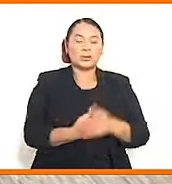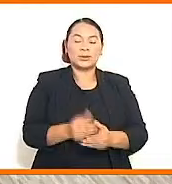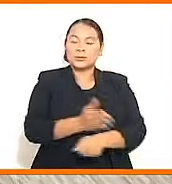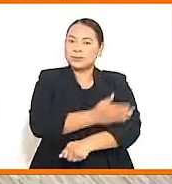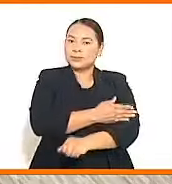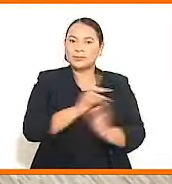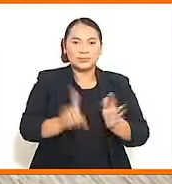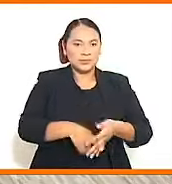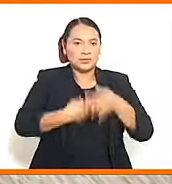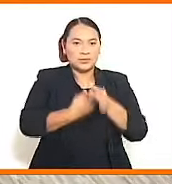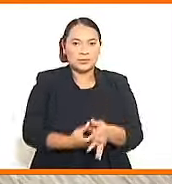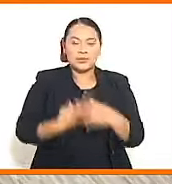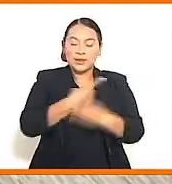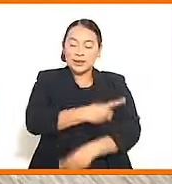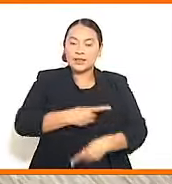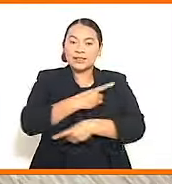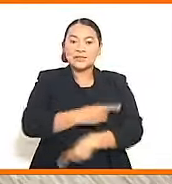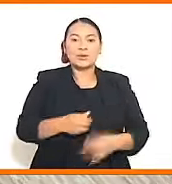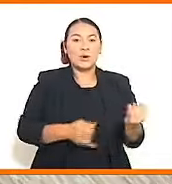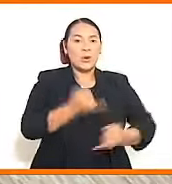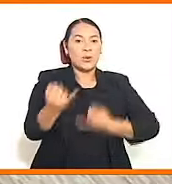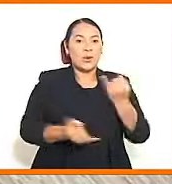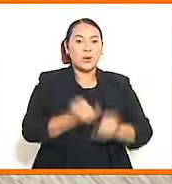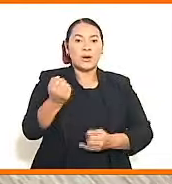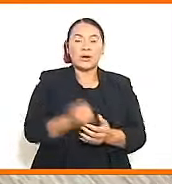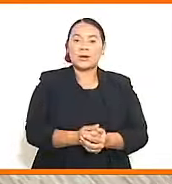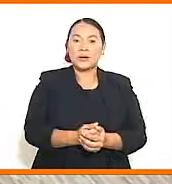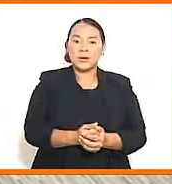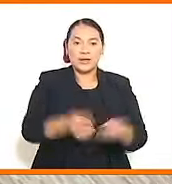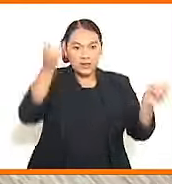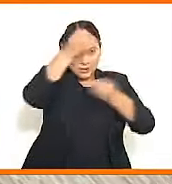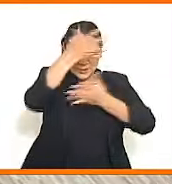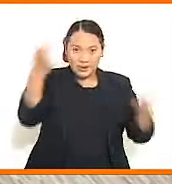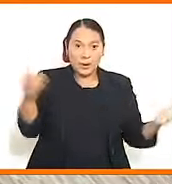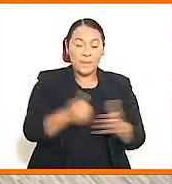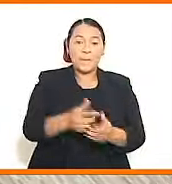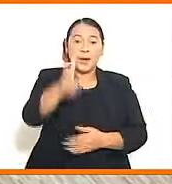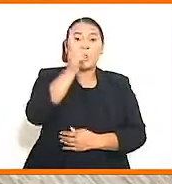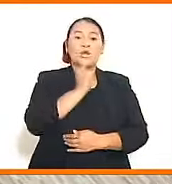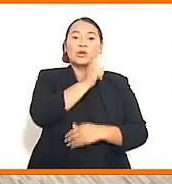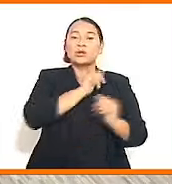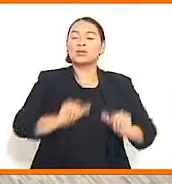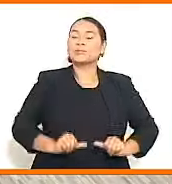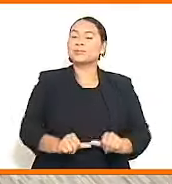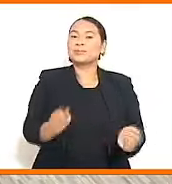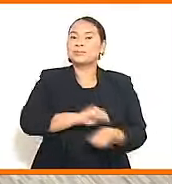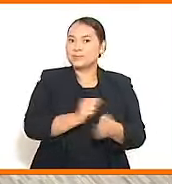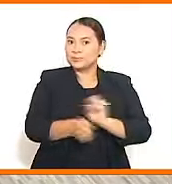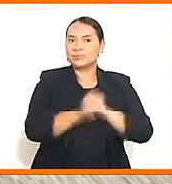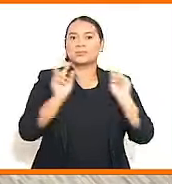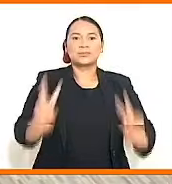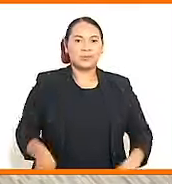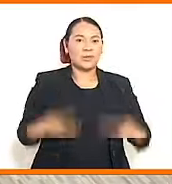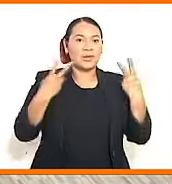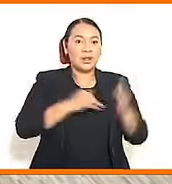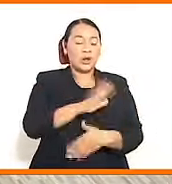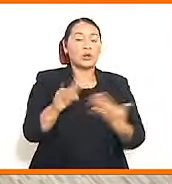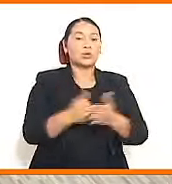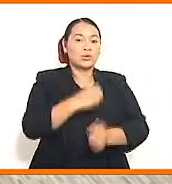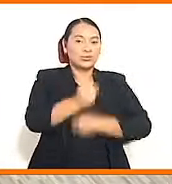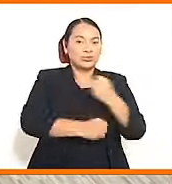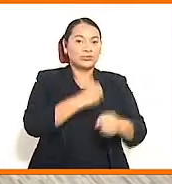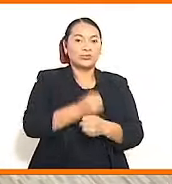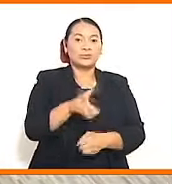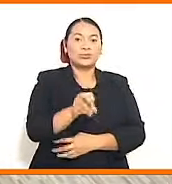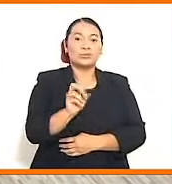de comenzar la diversión con nuestros juegos, te quiero comentar que Loto ha seguido cambiando vidas durante todo este año, apoyando